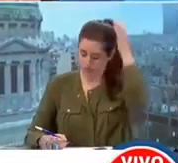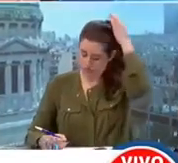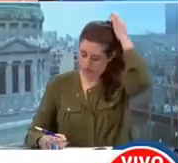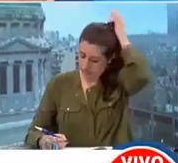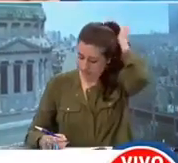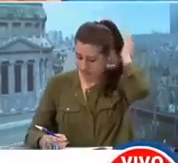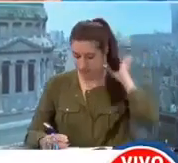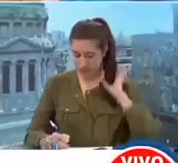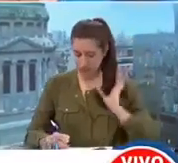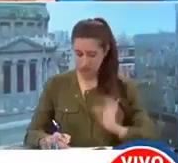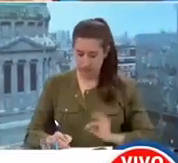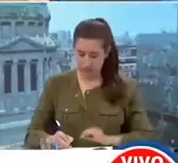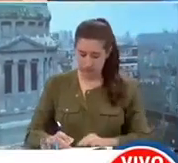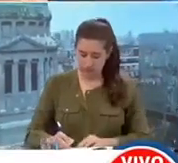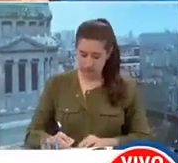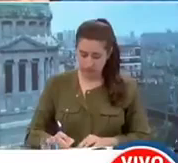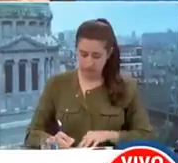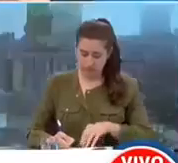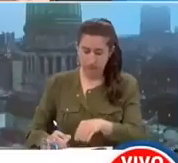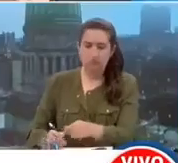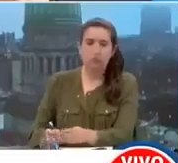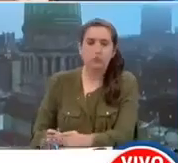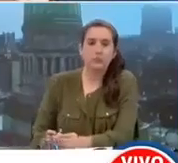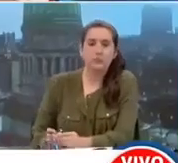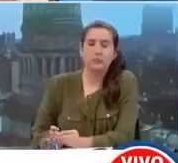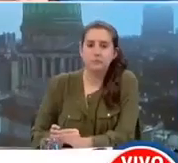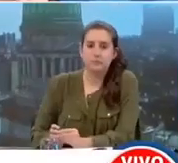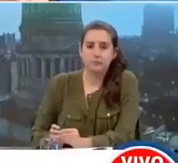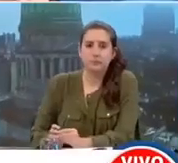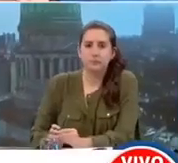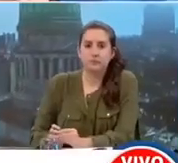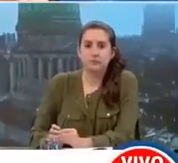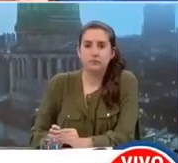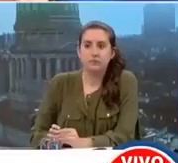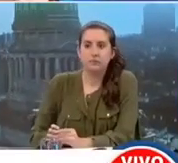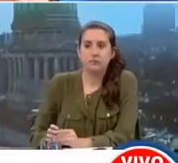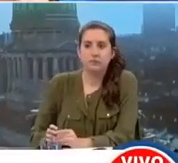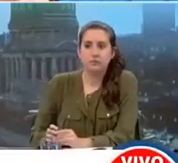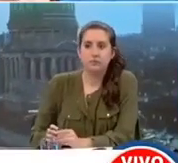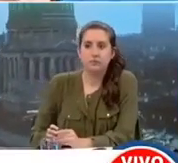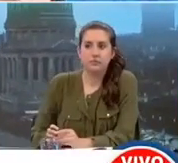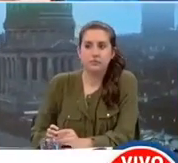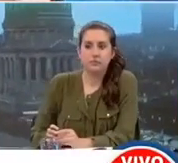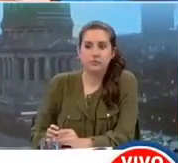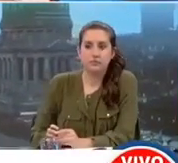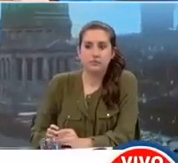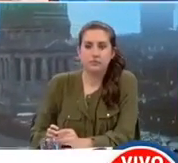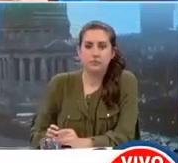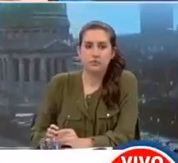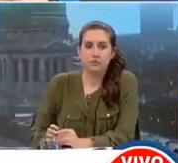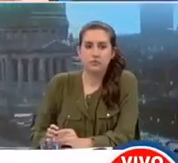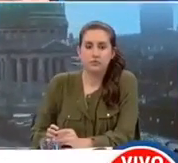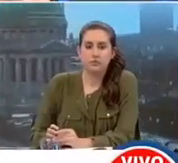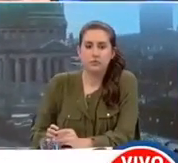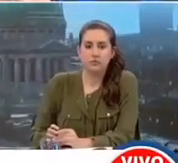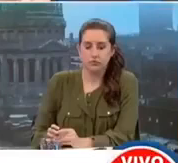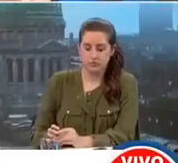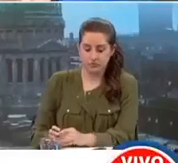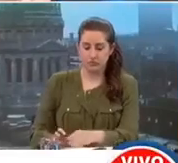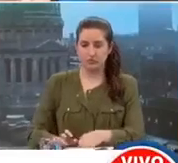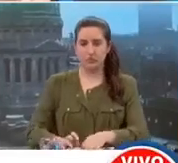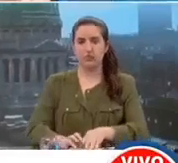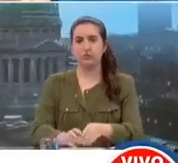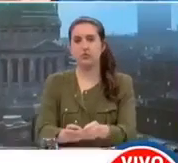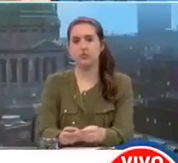pandemia oculta que había de salud mental, con el gran porcentaje de población que tiene padecimientos de